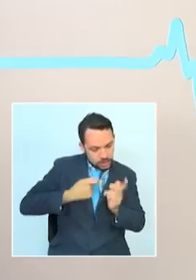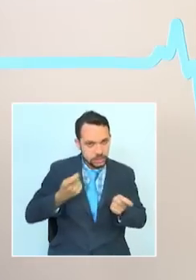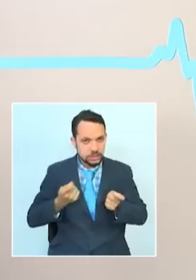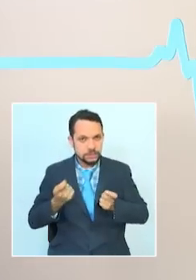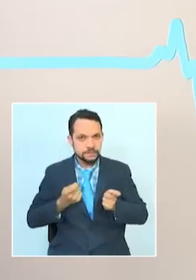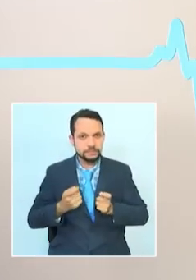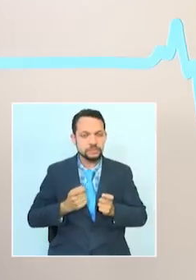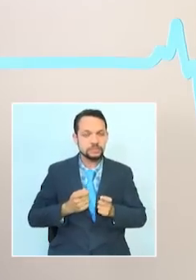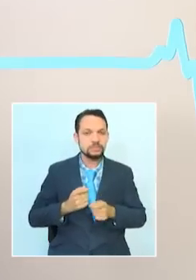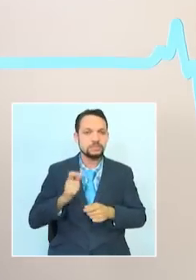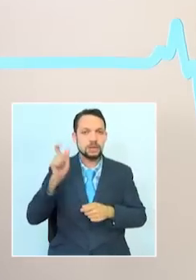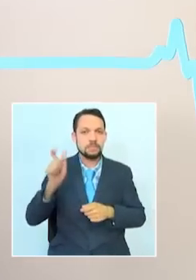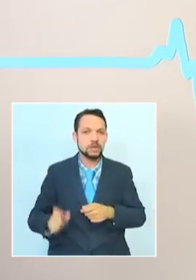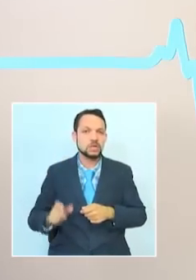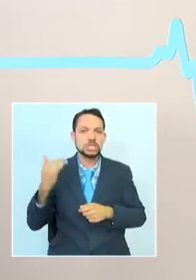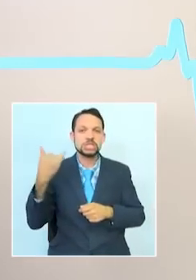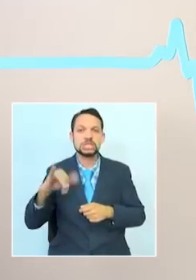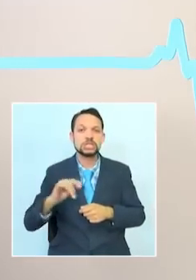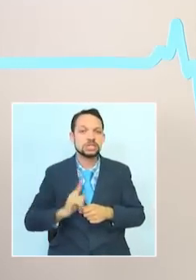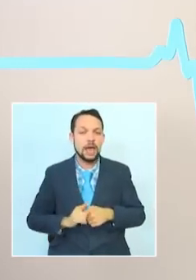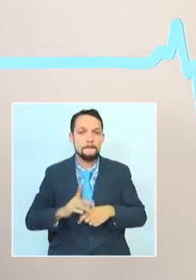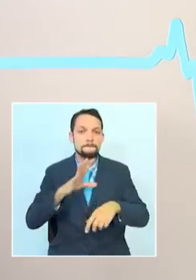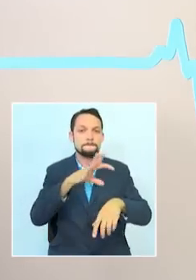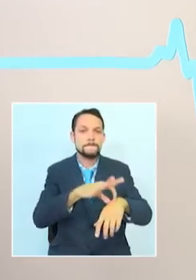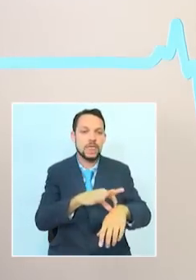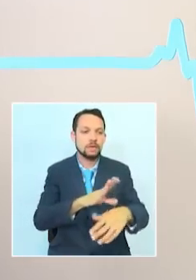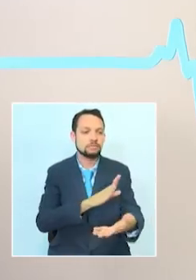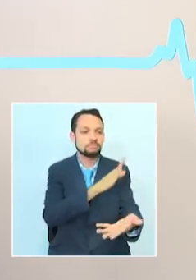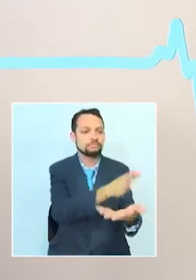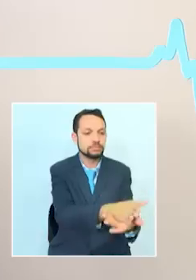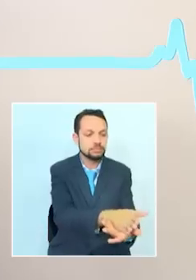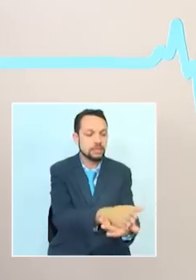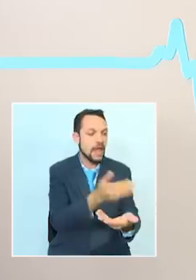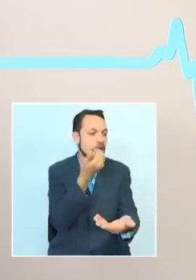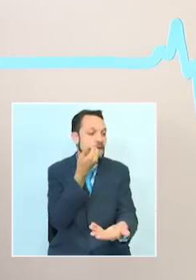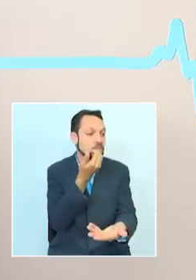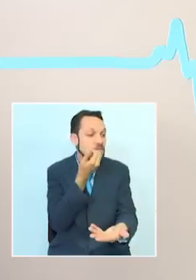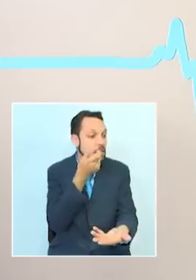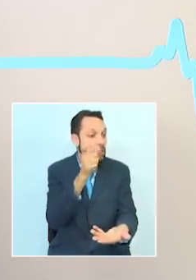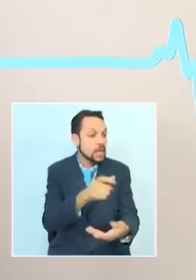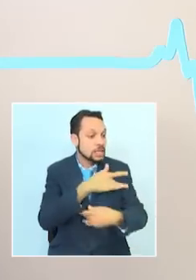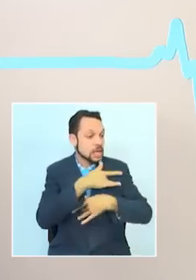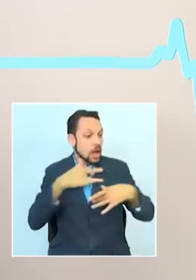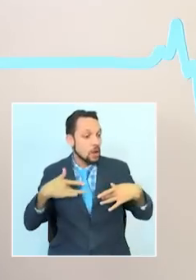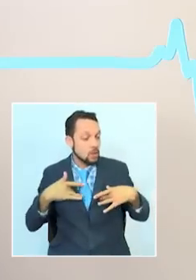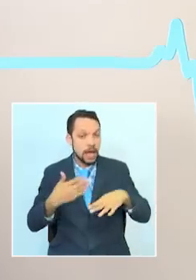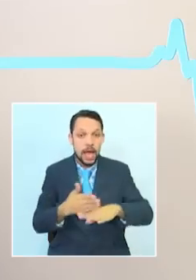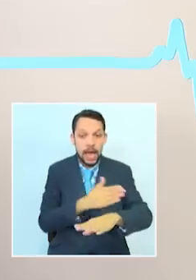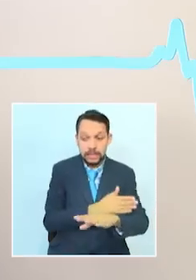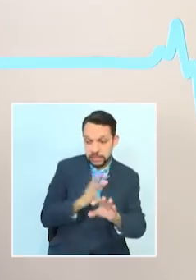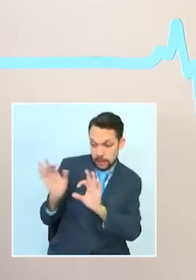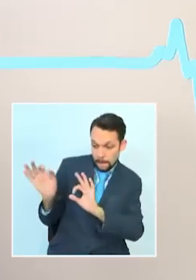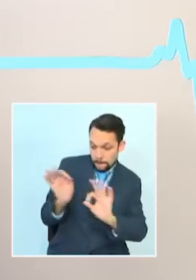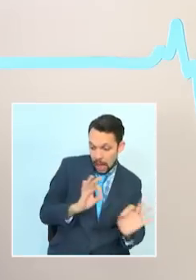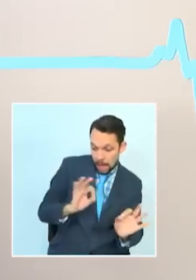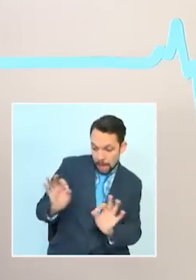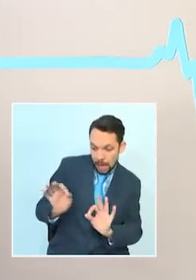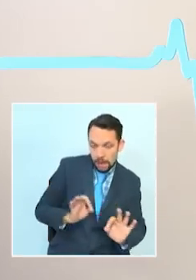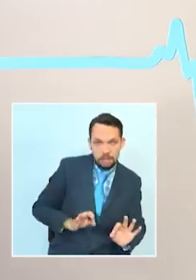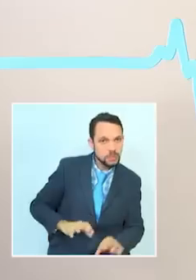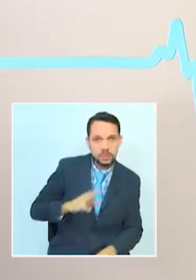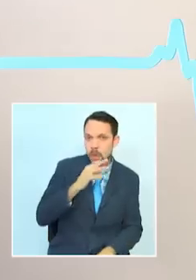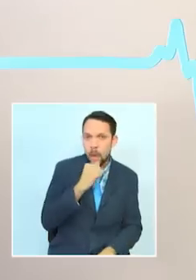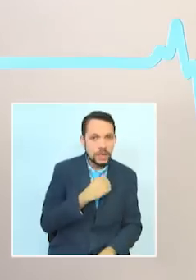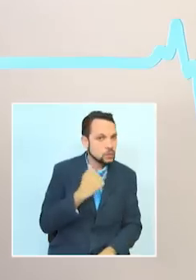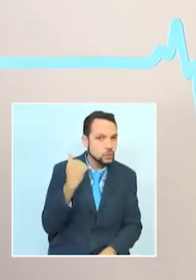se acostumbra siempre a visitar al médico para tratar de curar una enfermedad y no para prevenir la enfermedad cuando yo